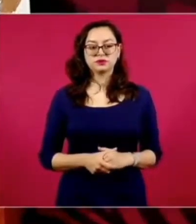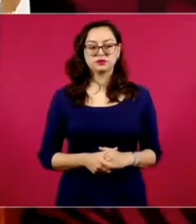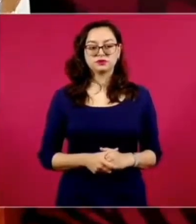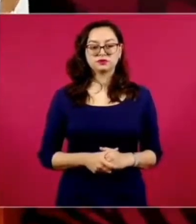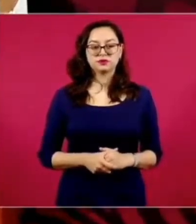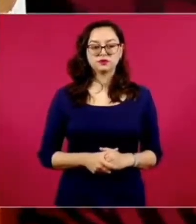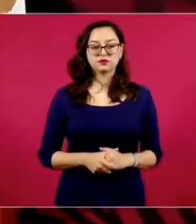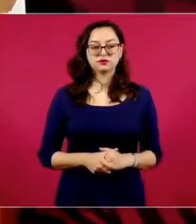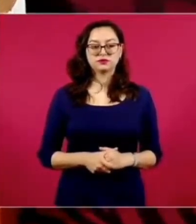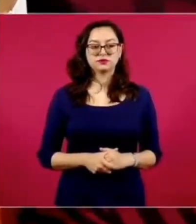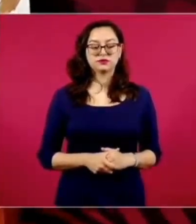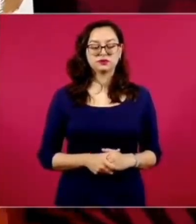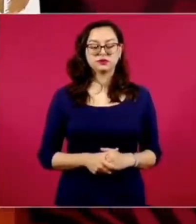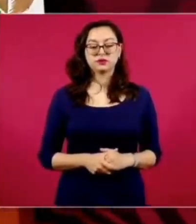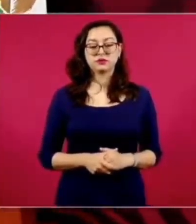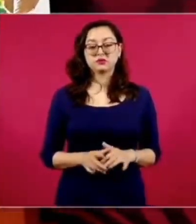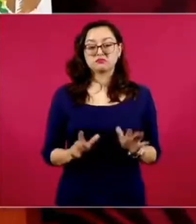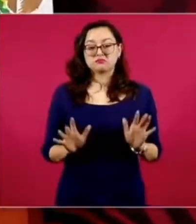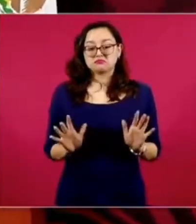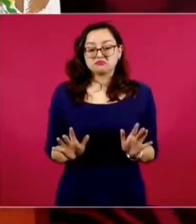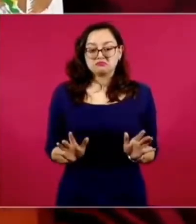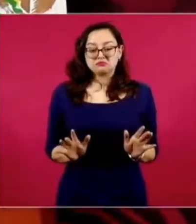habría que ver. ¿Ustedes